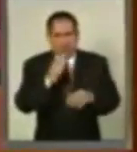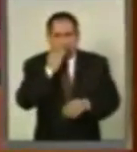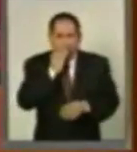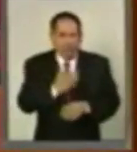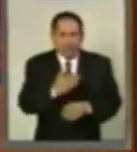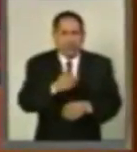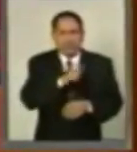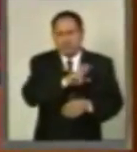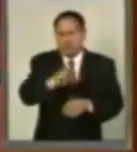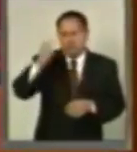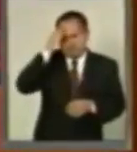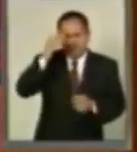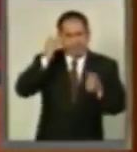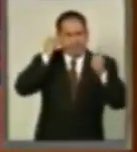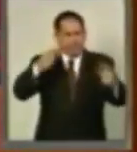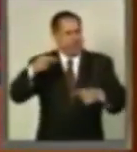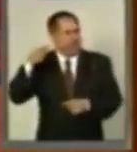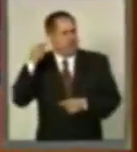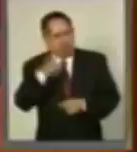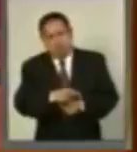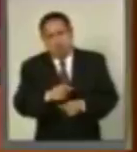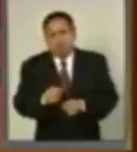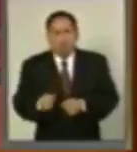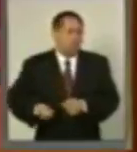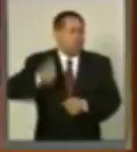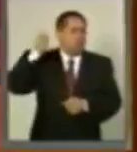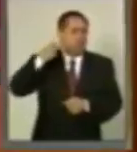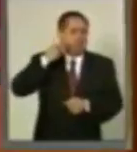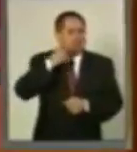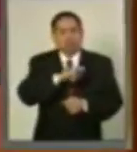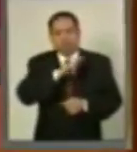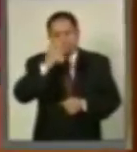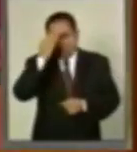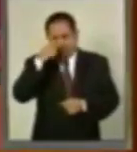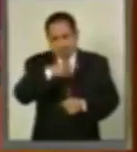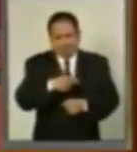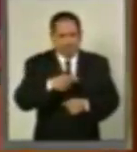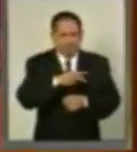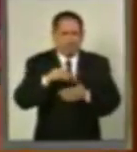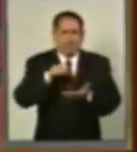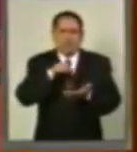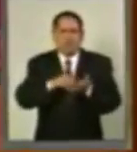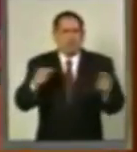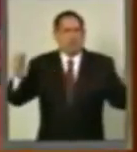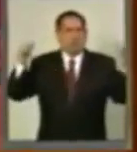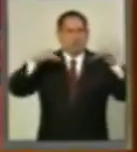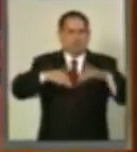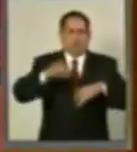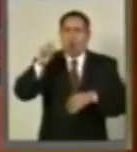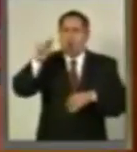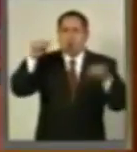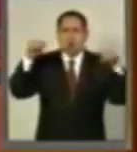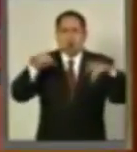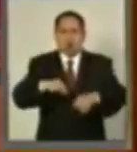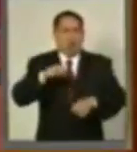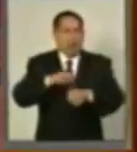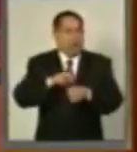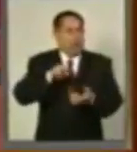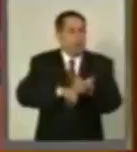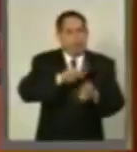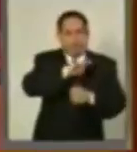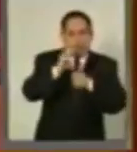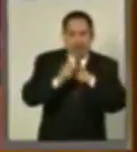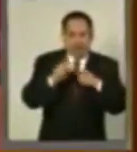los reconocimientos, ahí está, por primera ocasión tuvimos la plataforma en materia de prevención de desastres en este